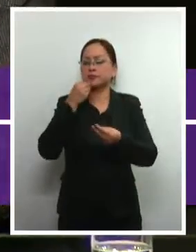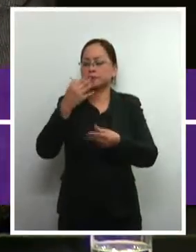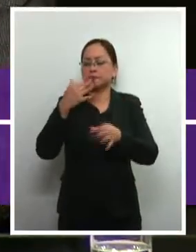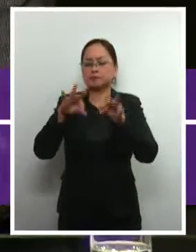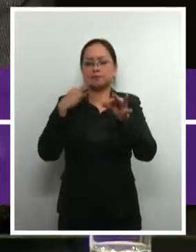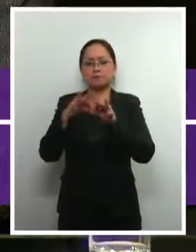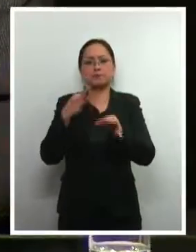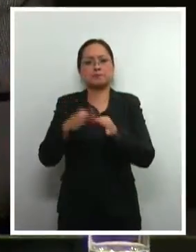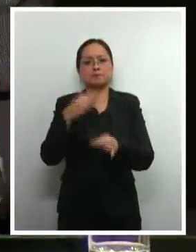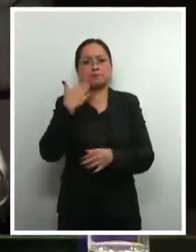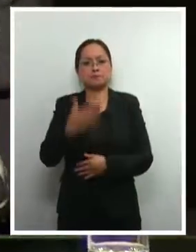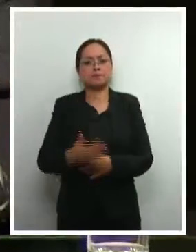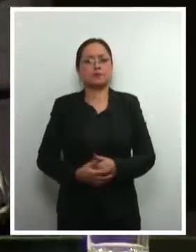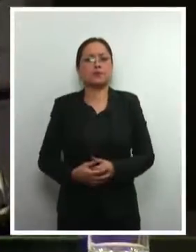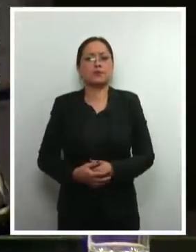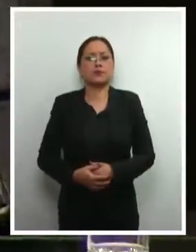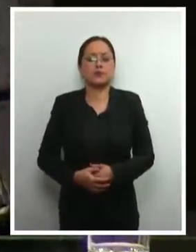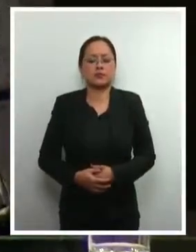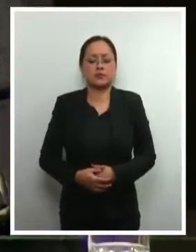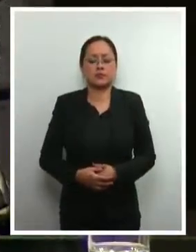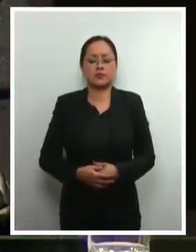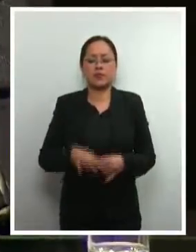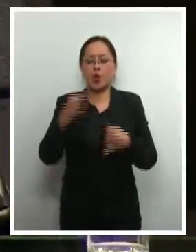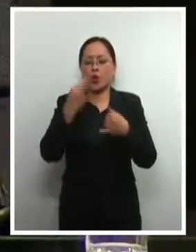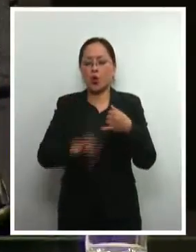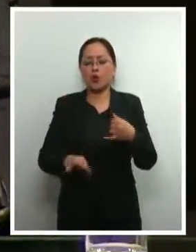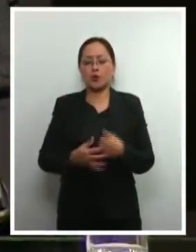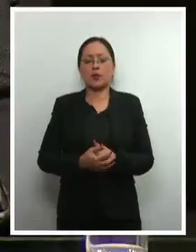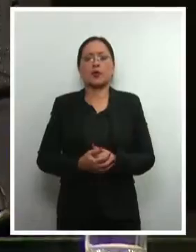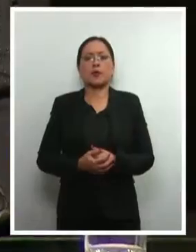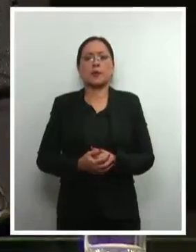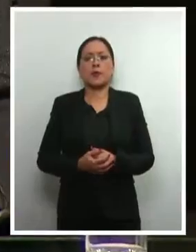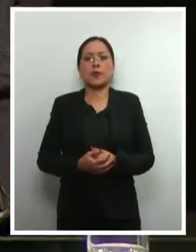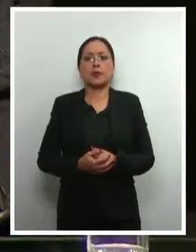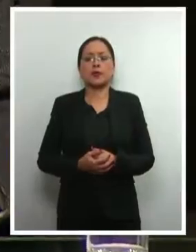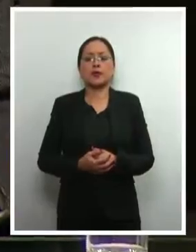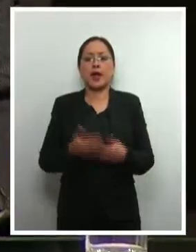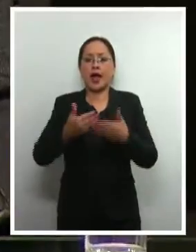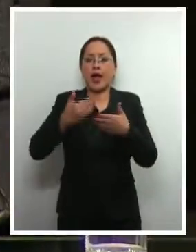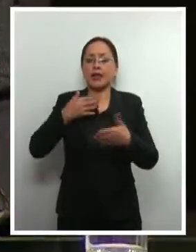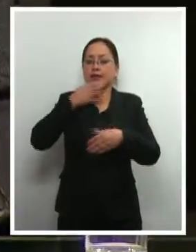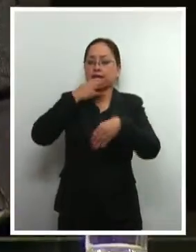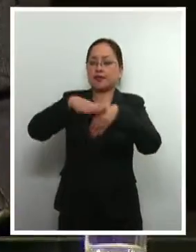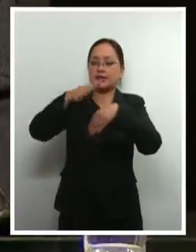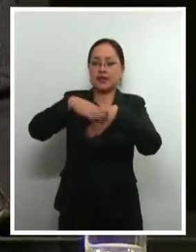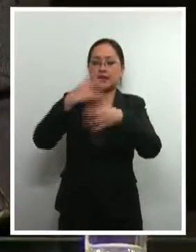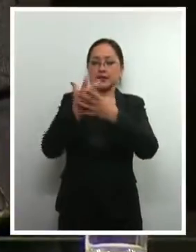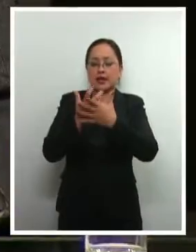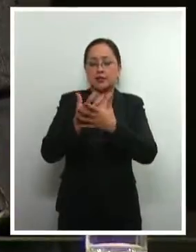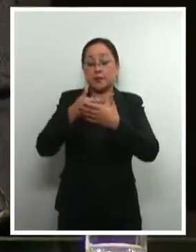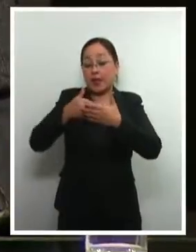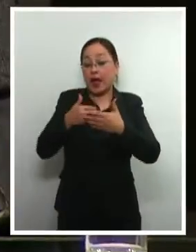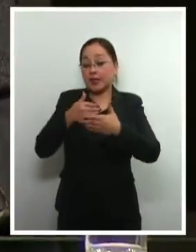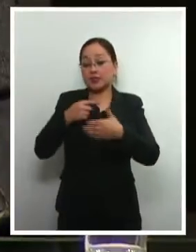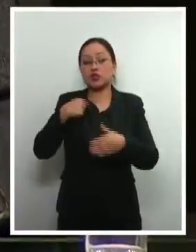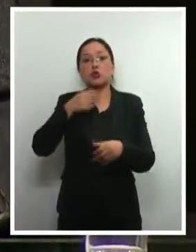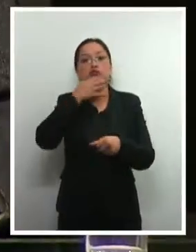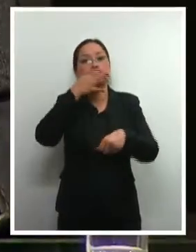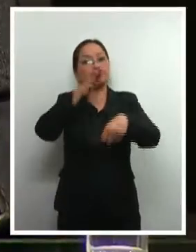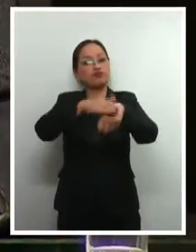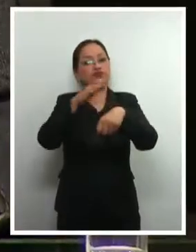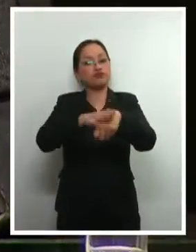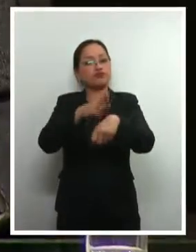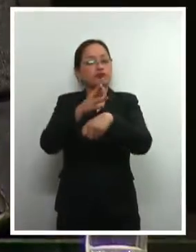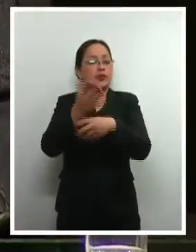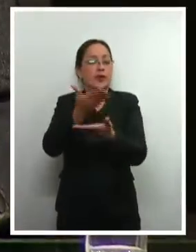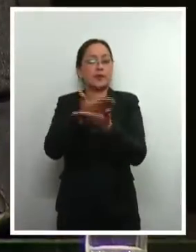oportunamente. Y finalmente, antes de decretar un receso, quiero hacer un exhorto